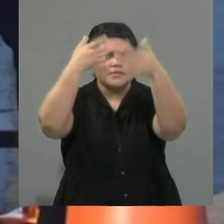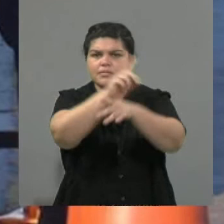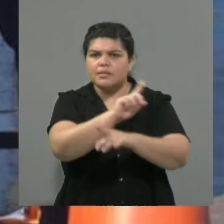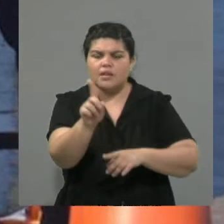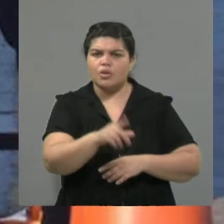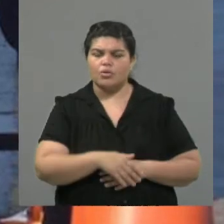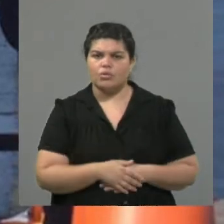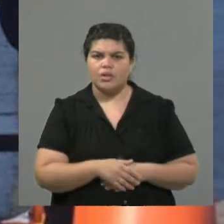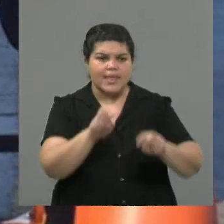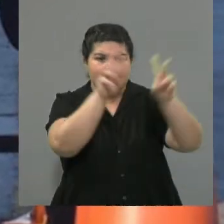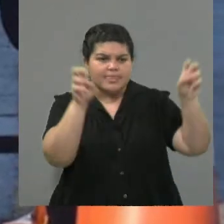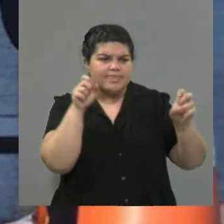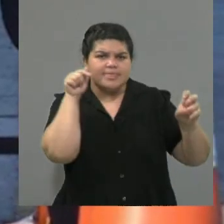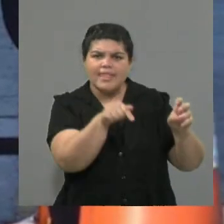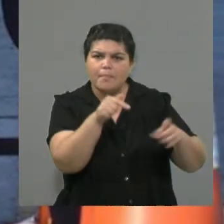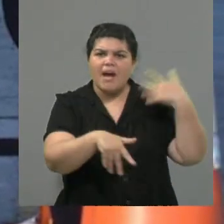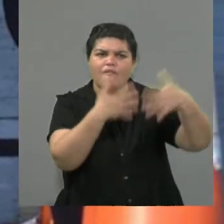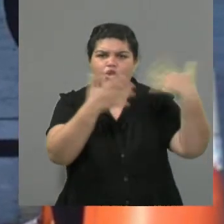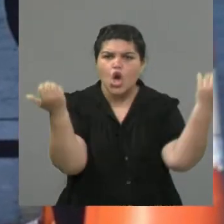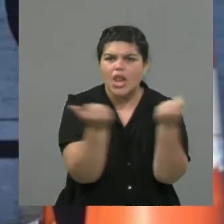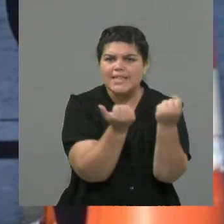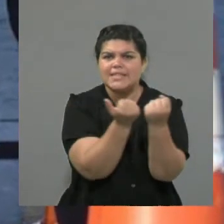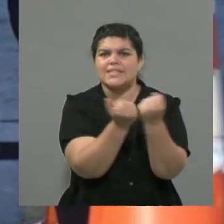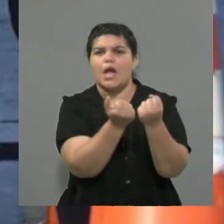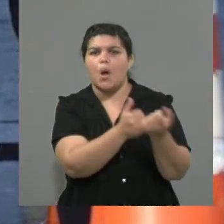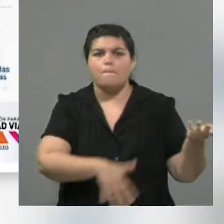genera la primera causa de violencia social en el mundo.